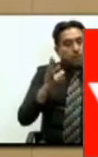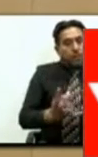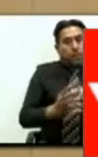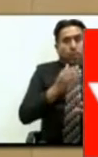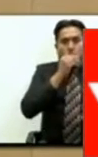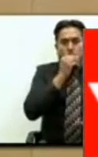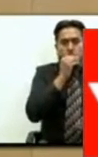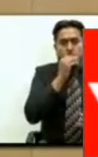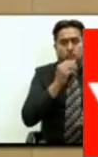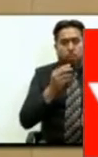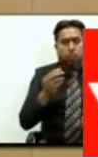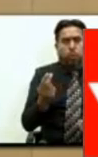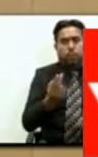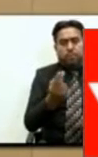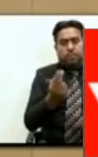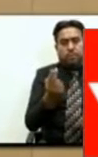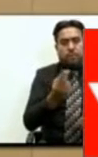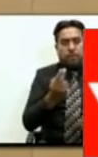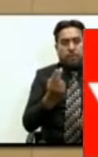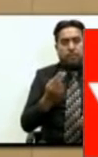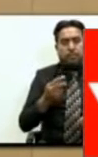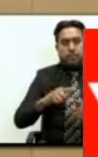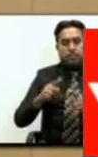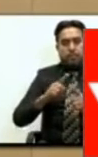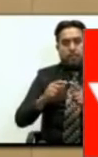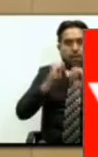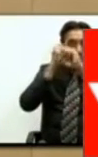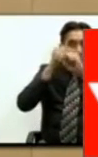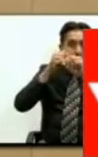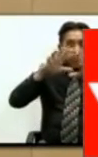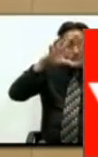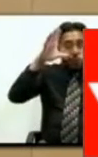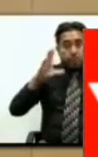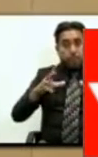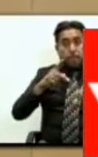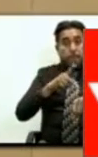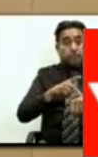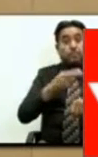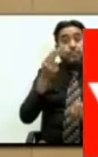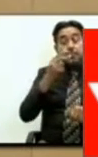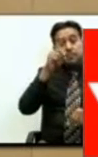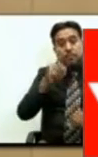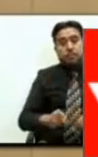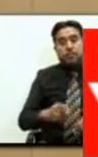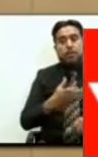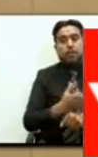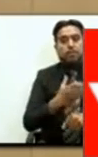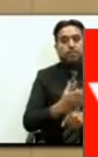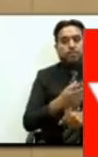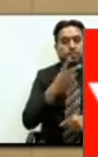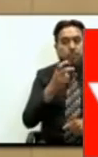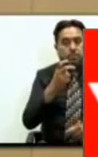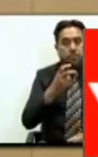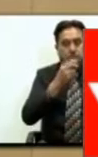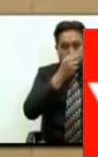parte también la intervenciones de monumentos que representan la autoridad y el poder en ese momento